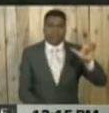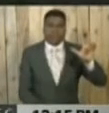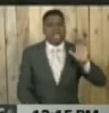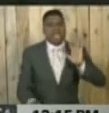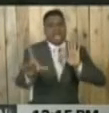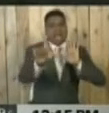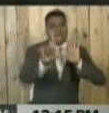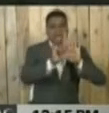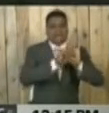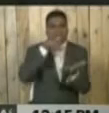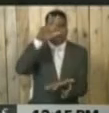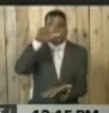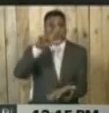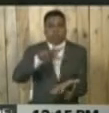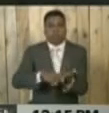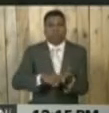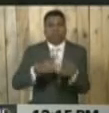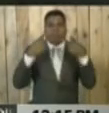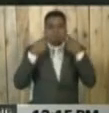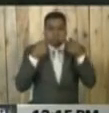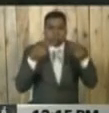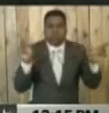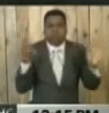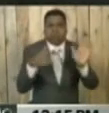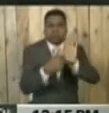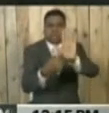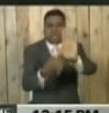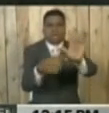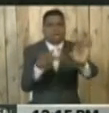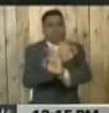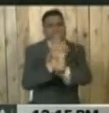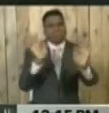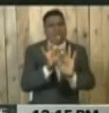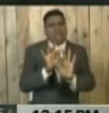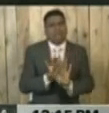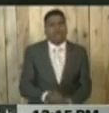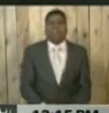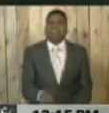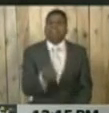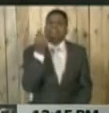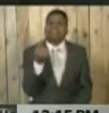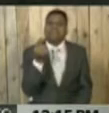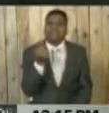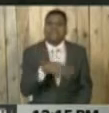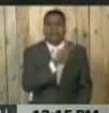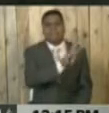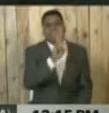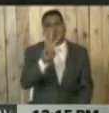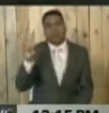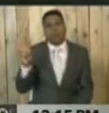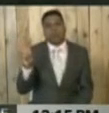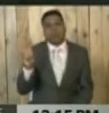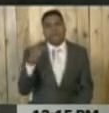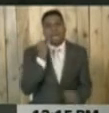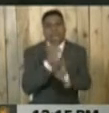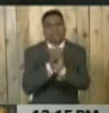de aprobar sin haber sido publicada, como debe ser, ni siquiera en la web de la Asamblea Nacional. No conocíamos el